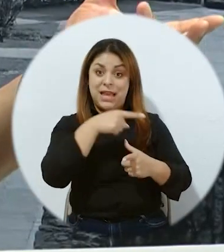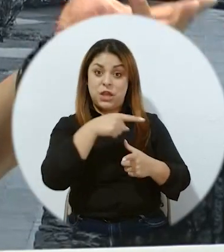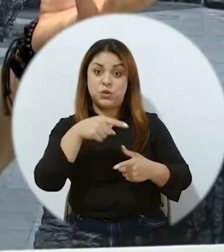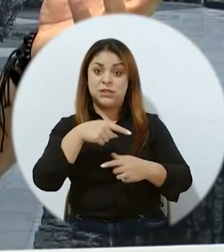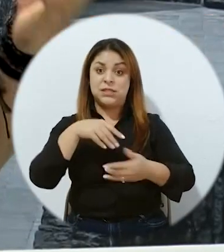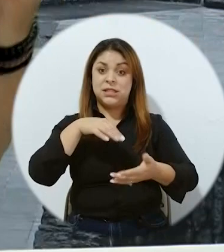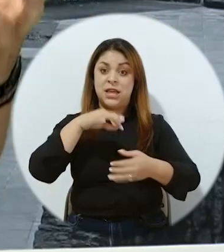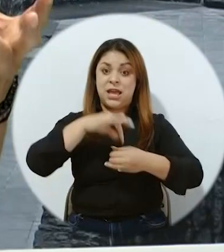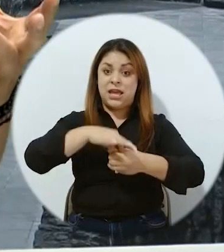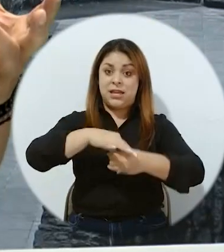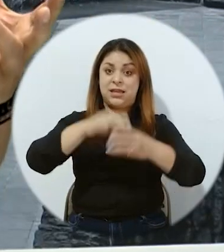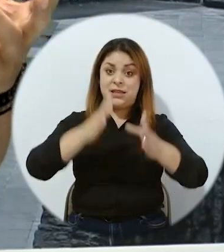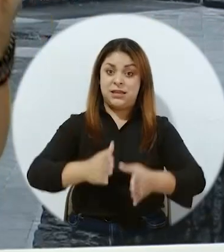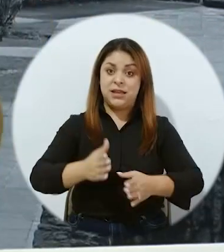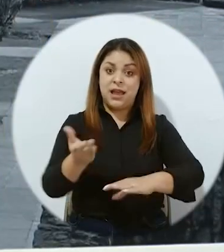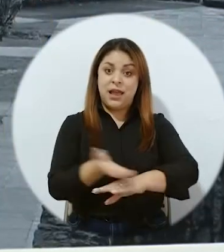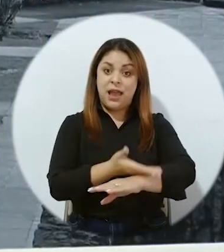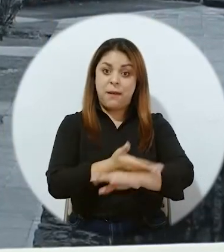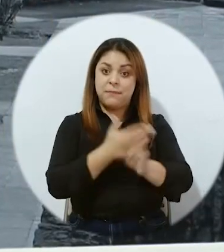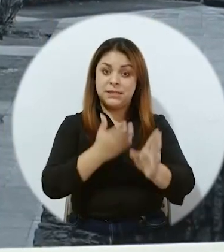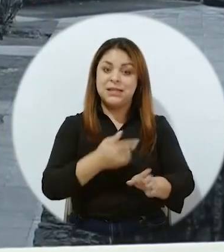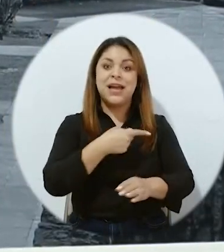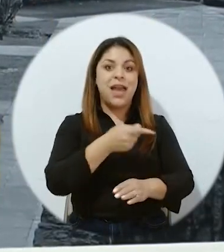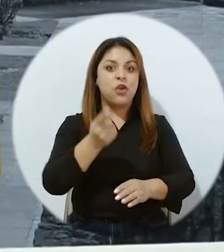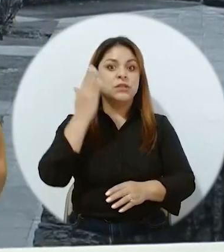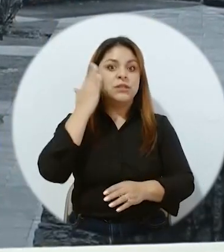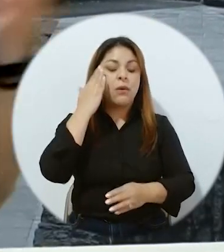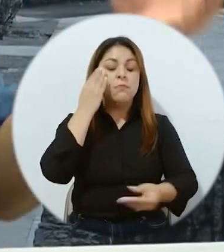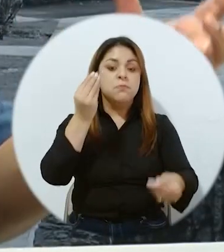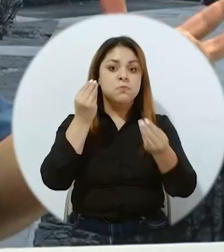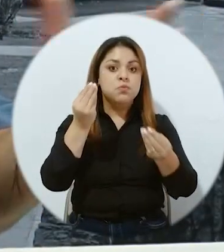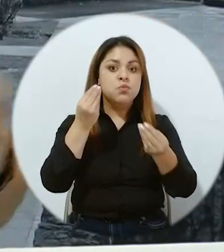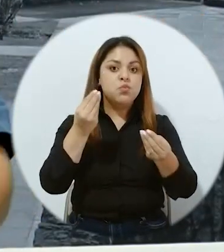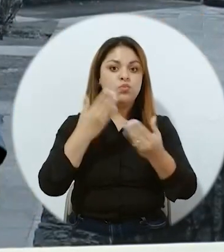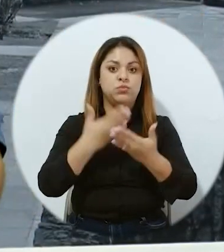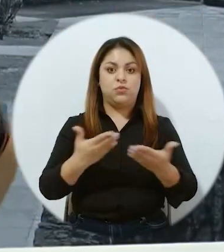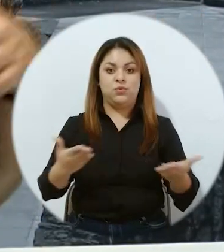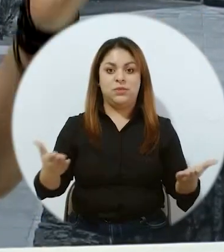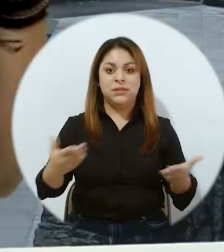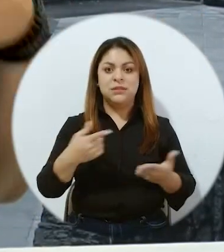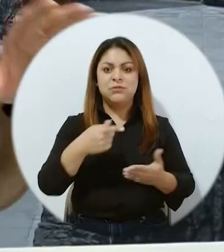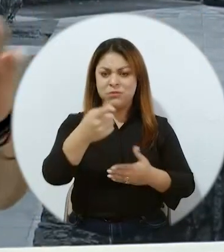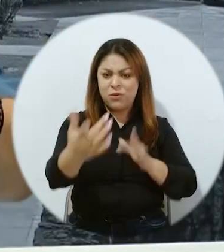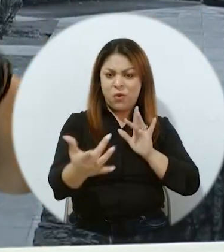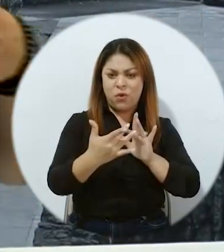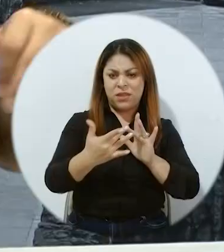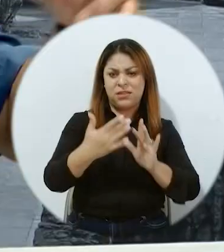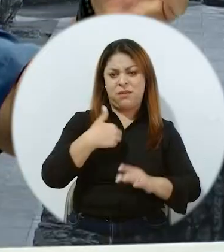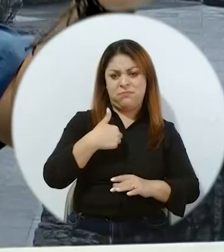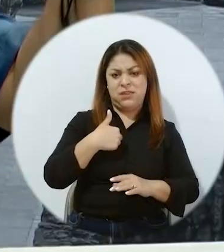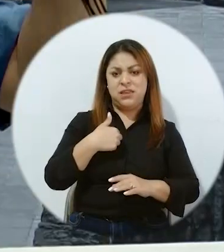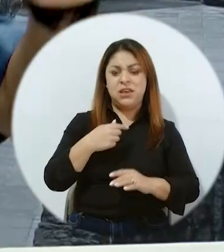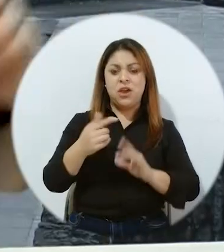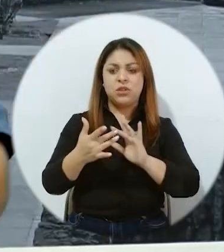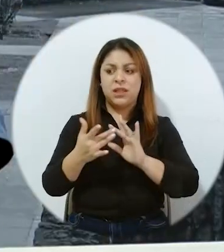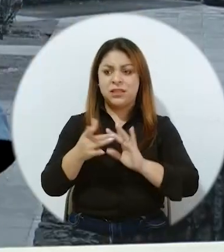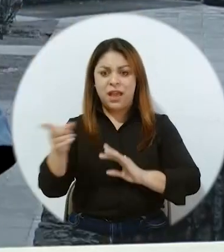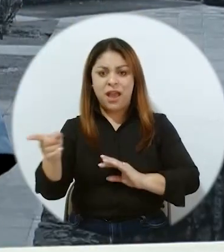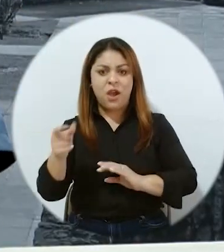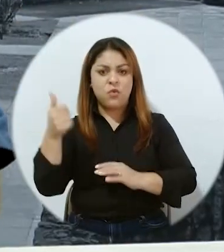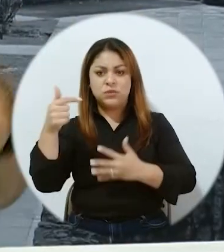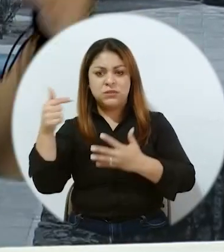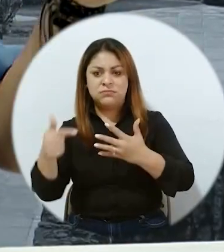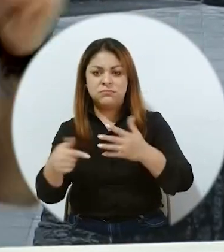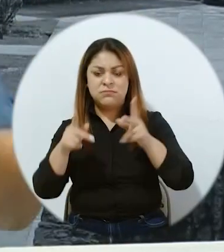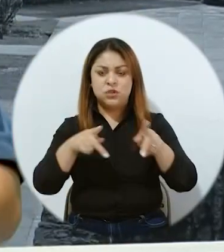campesinas, agroecólogas, suelen ser personas que saben un montón de cosas. Entonces nos pueden contactar a mí, a Marliet, a las demás personas